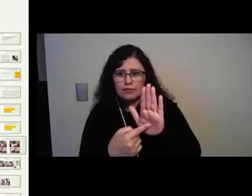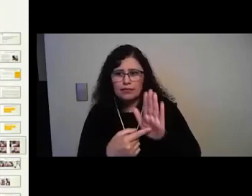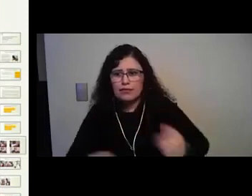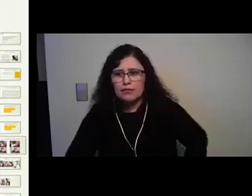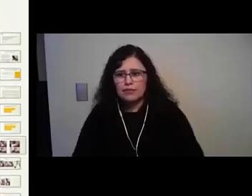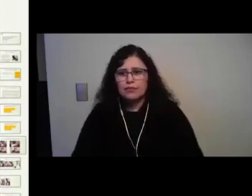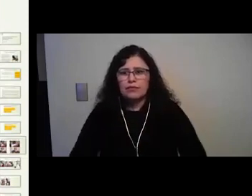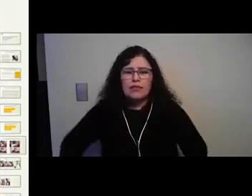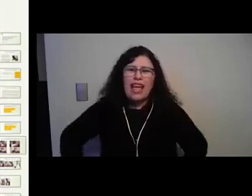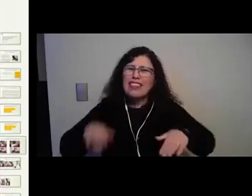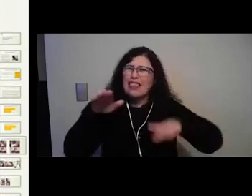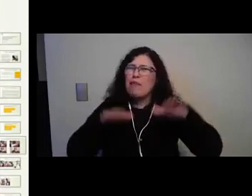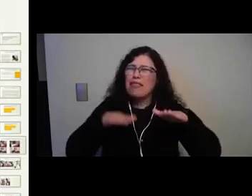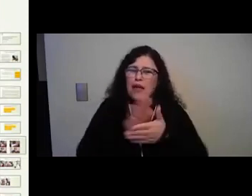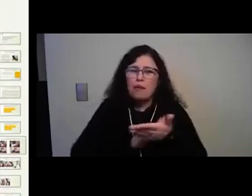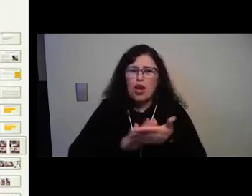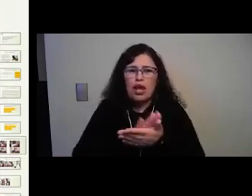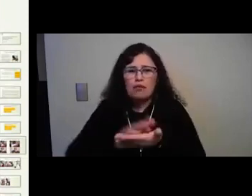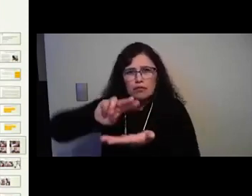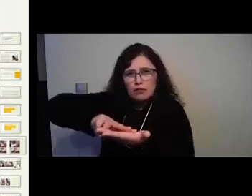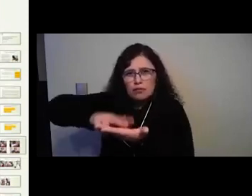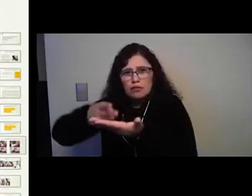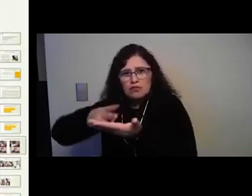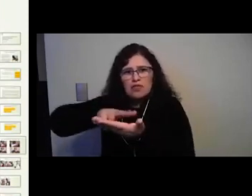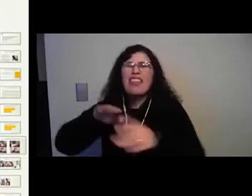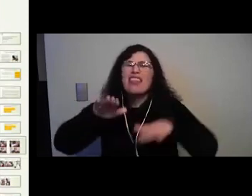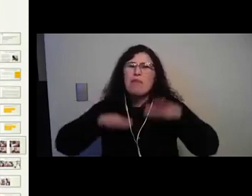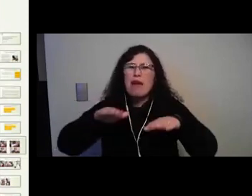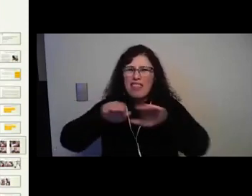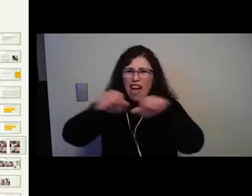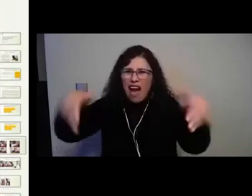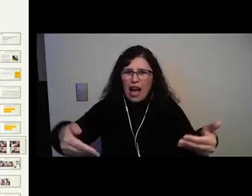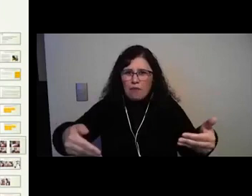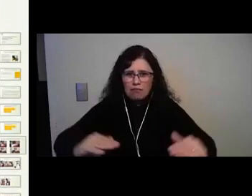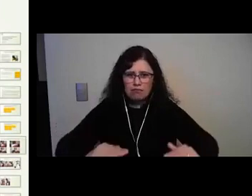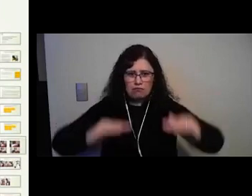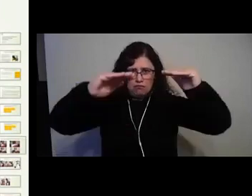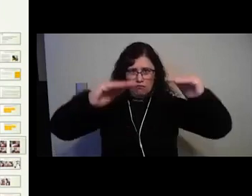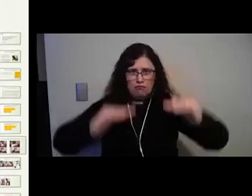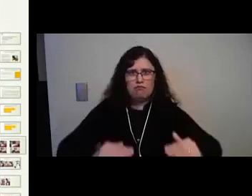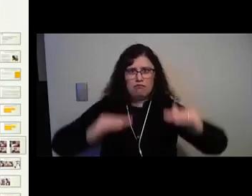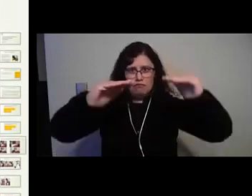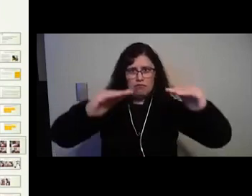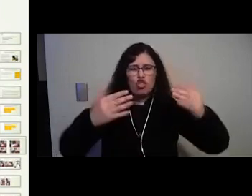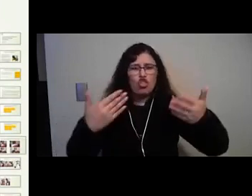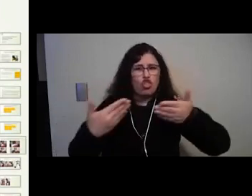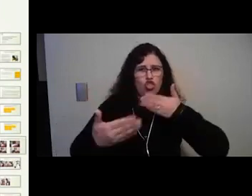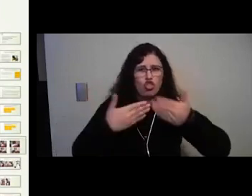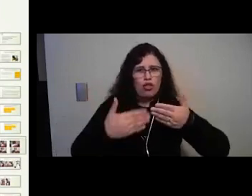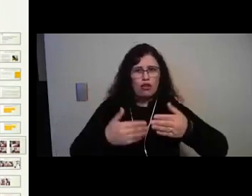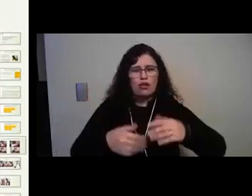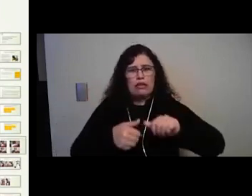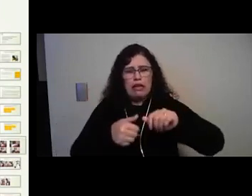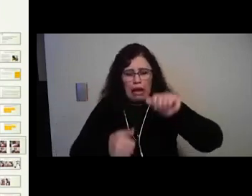mucho cuando uno quiera movilizar a un paciente de la altura de la camilla, de las condiciones morfológicas del paciente y, por supuesto,